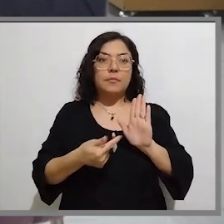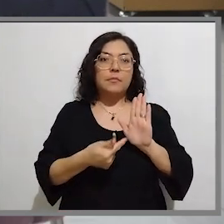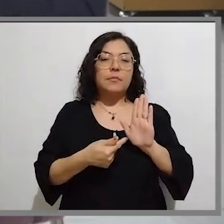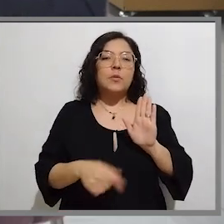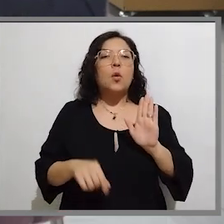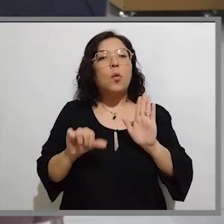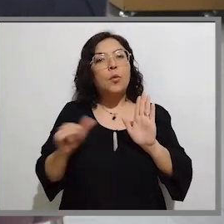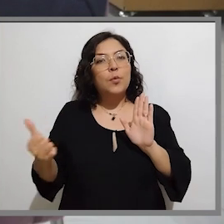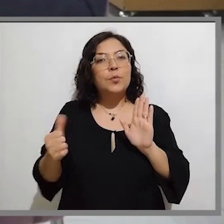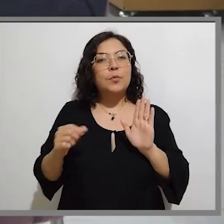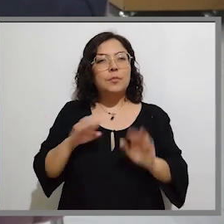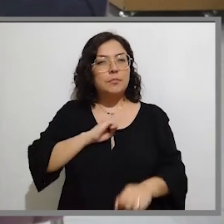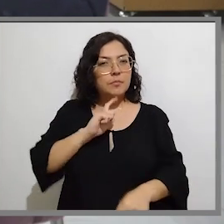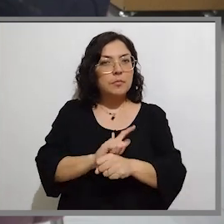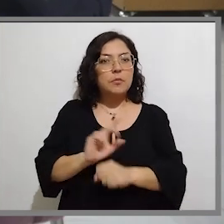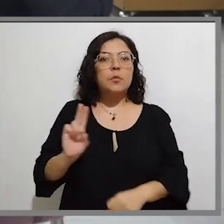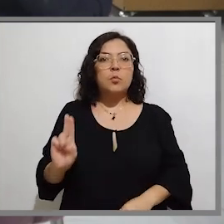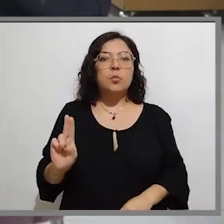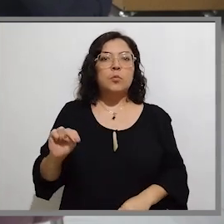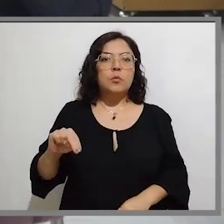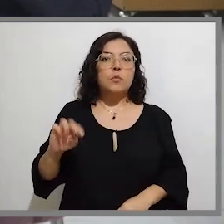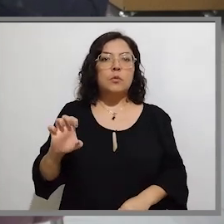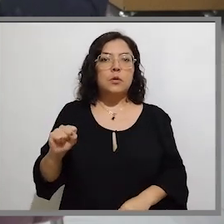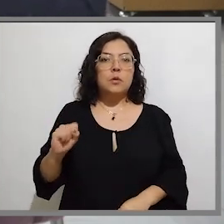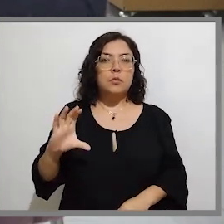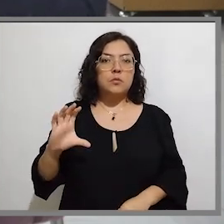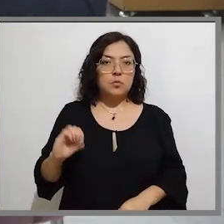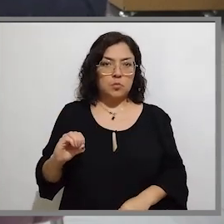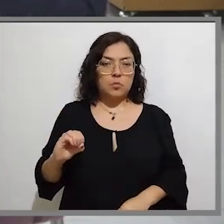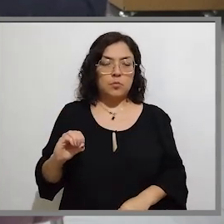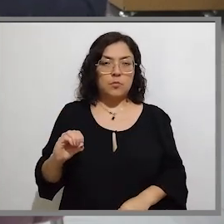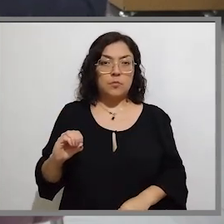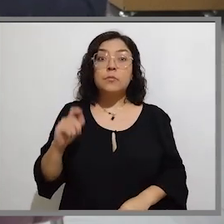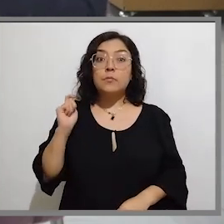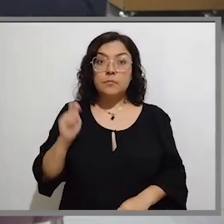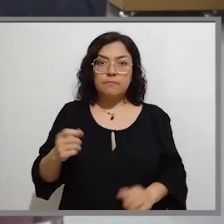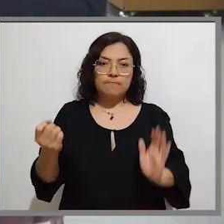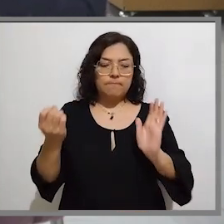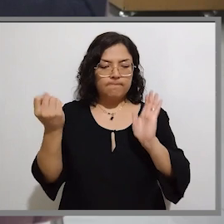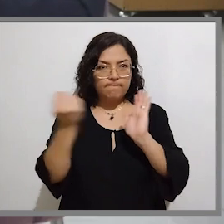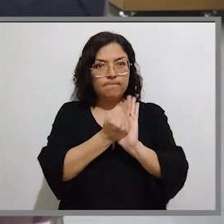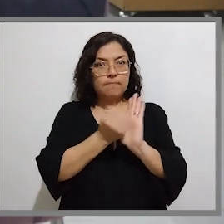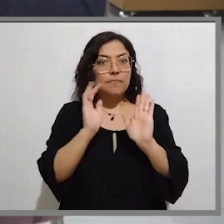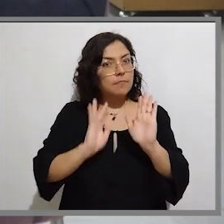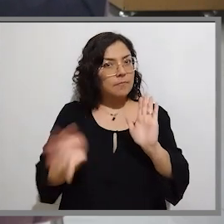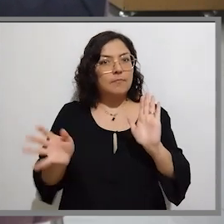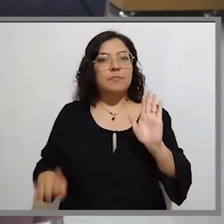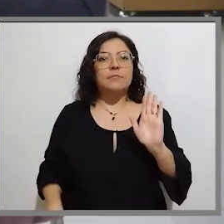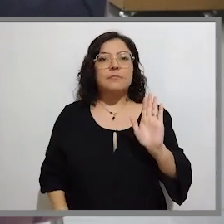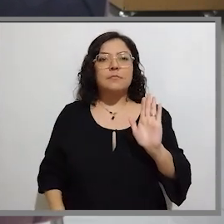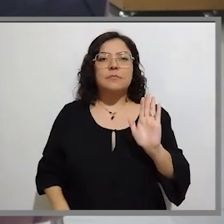la Cátedra UNESCO, que tiene un enfoque muy importante a lo que es la temática del libro, que